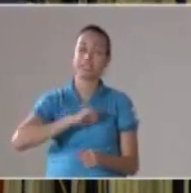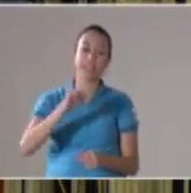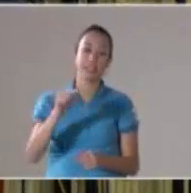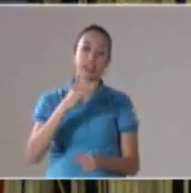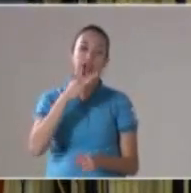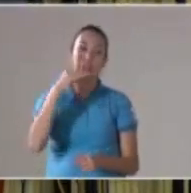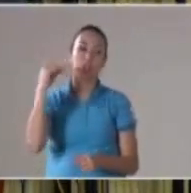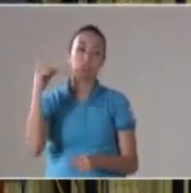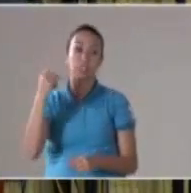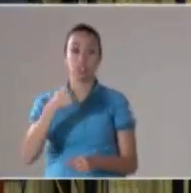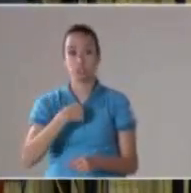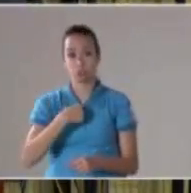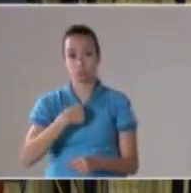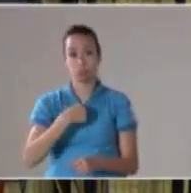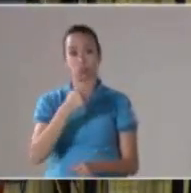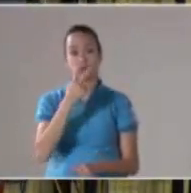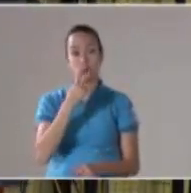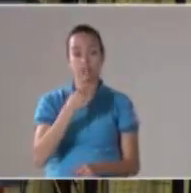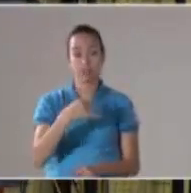Y yo soy su hijo.